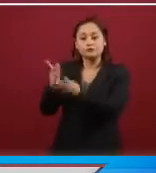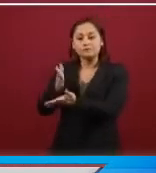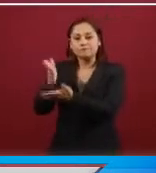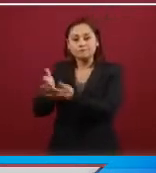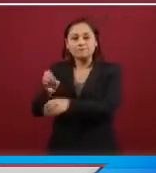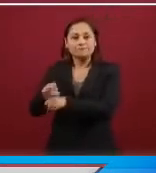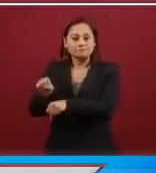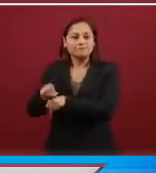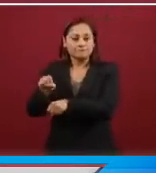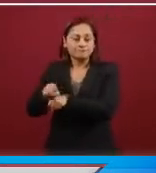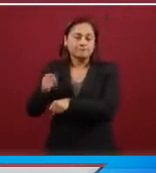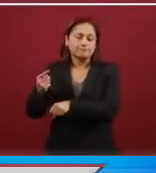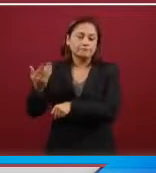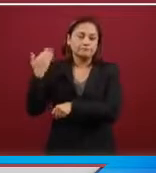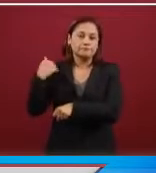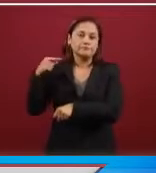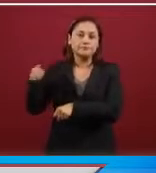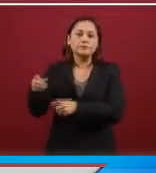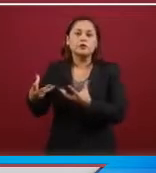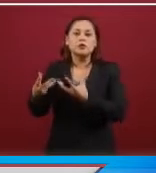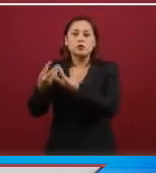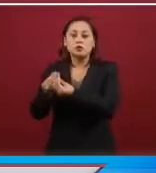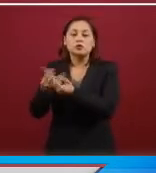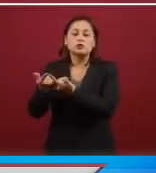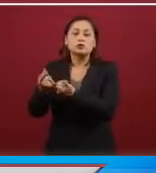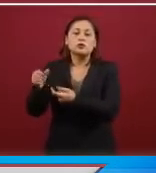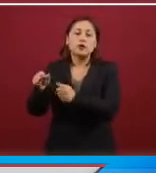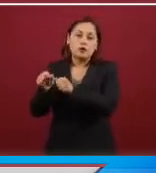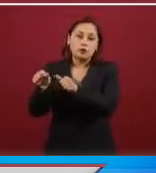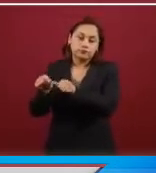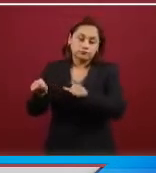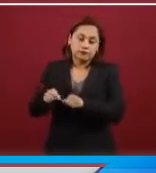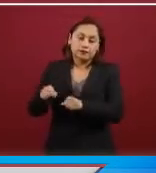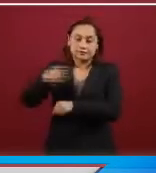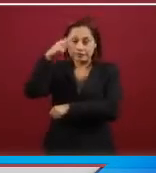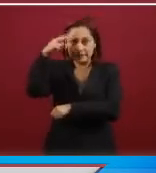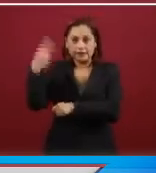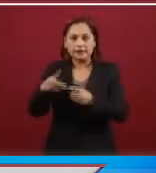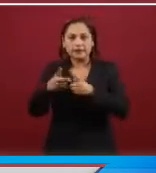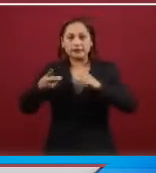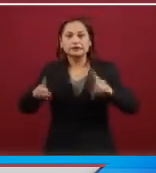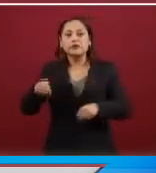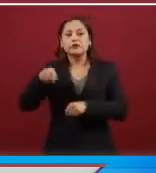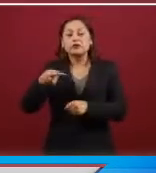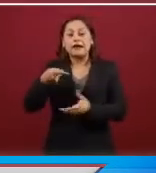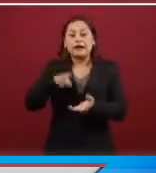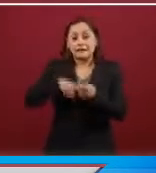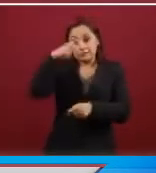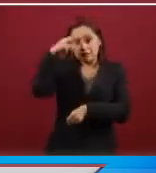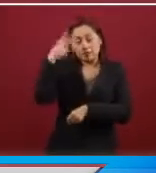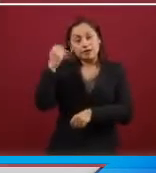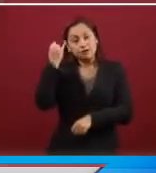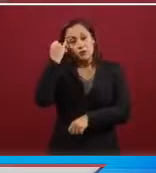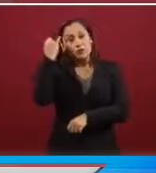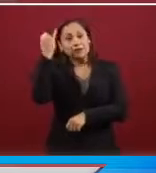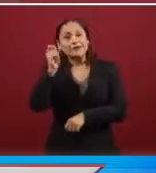este país. Se canalizará parte del presupuesto del Plan Mérida para la modernización de las estaciones migratorias del Instituto Nacional de Migración.